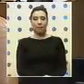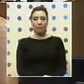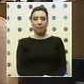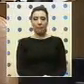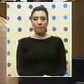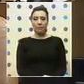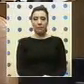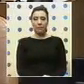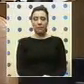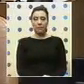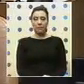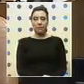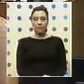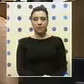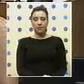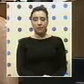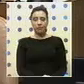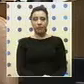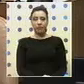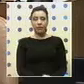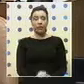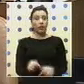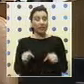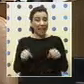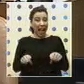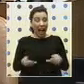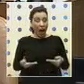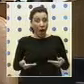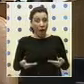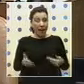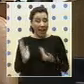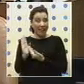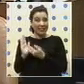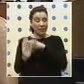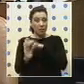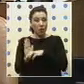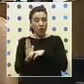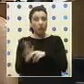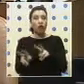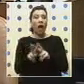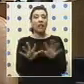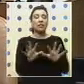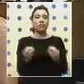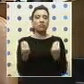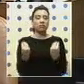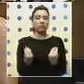De modo que esto viene a poner las cosas en su lugar,